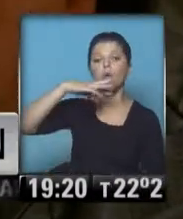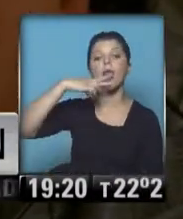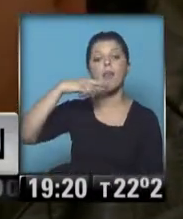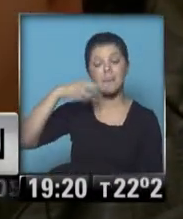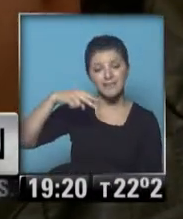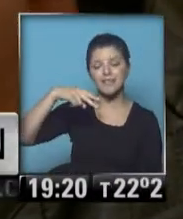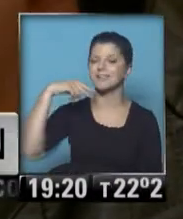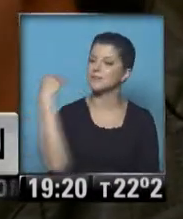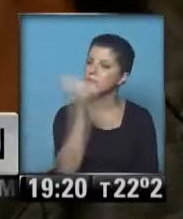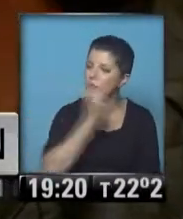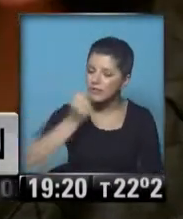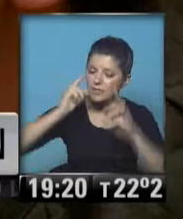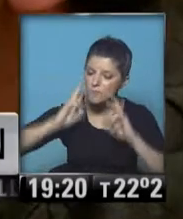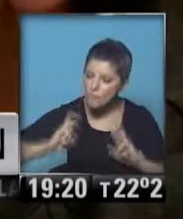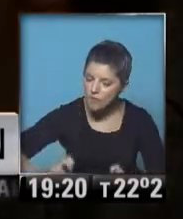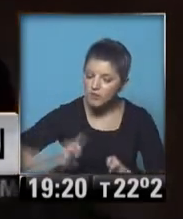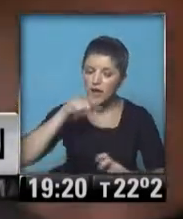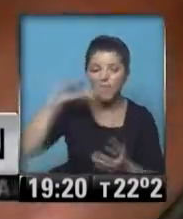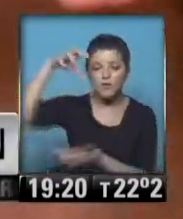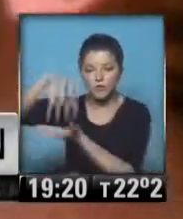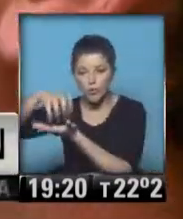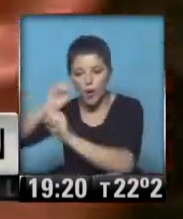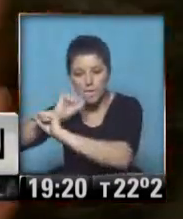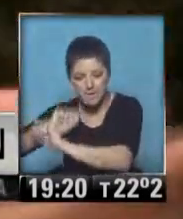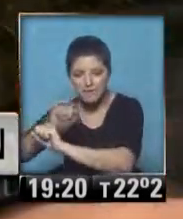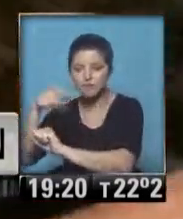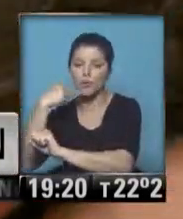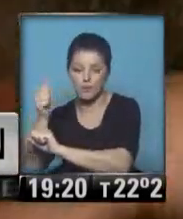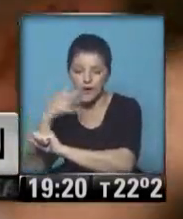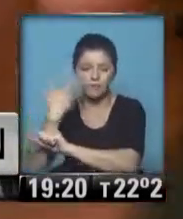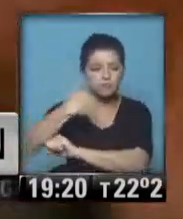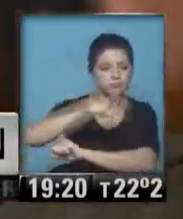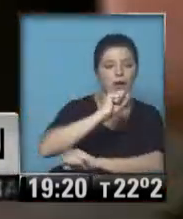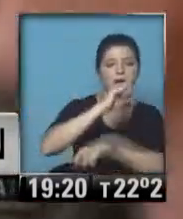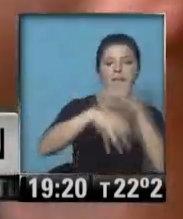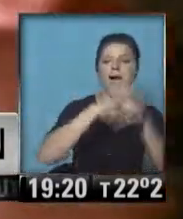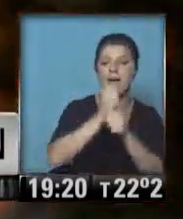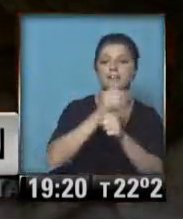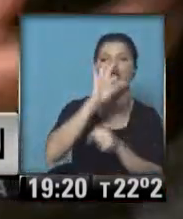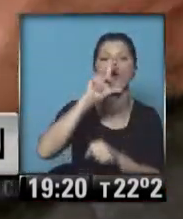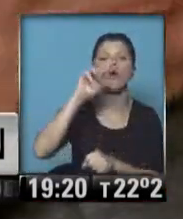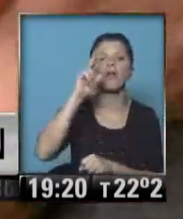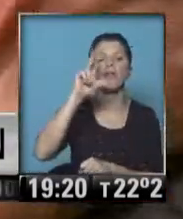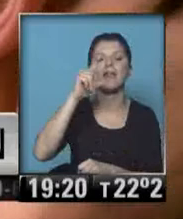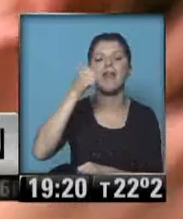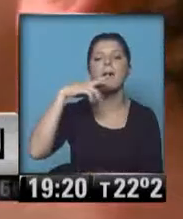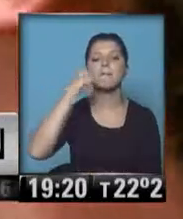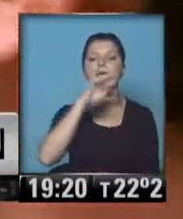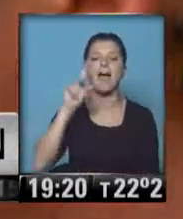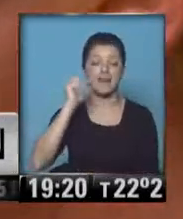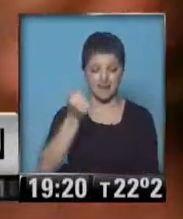esencial investigar cómo llegó desde el centro clandestino de detención La Cacha hasta Olavarría. Por ahora, por